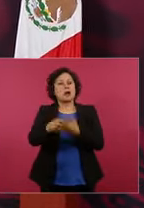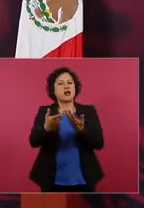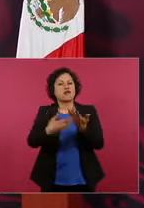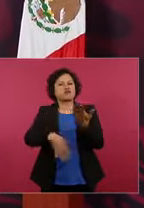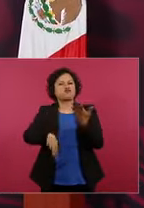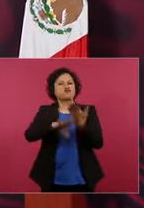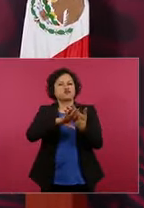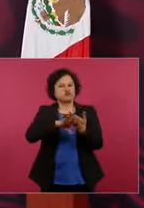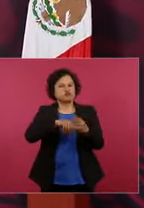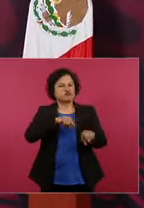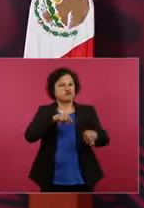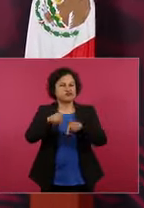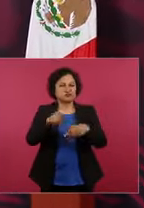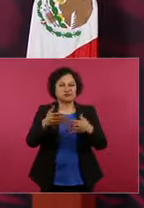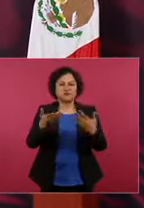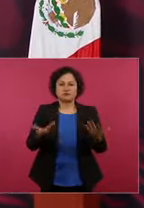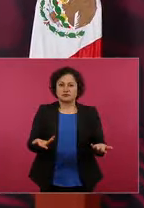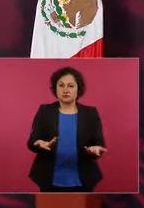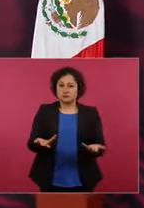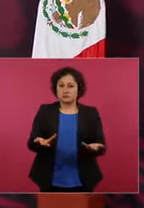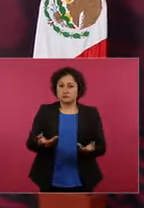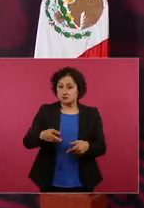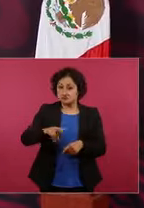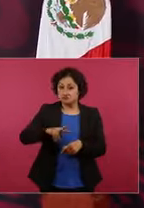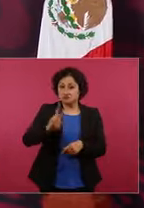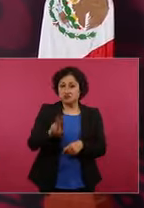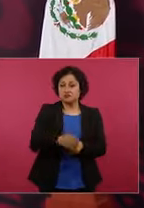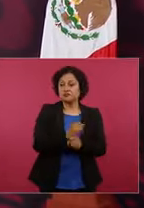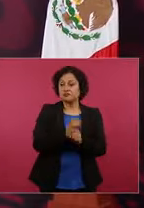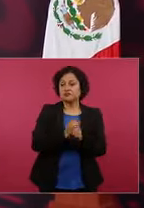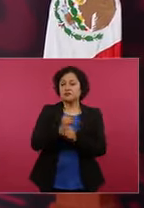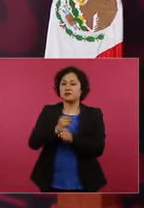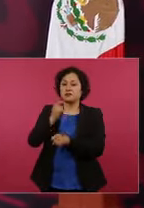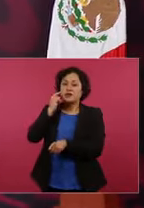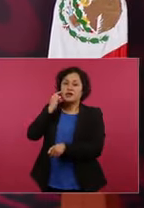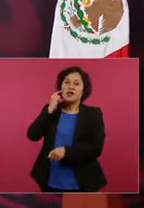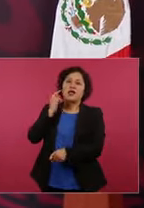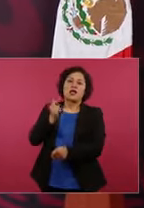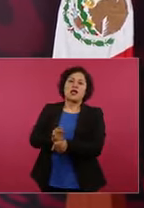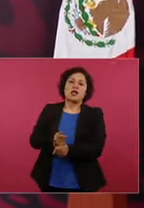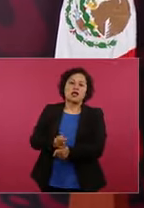Se habla de golpes de Estado mediáticos,